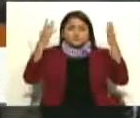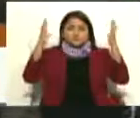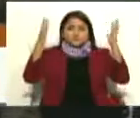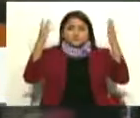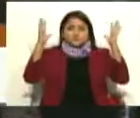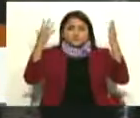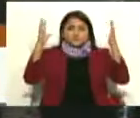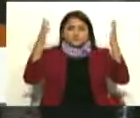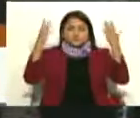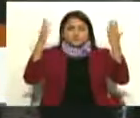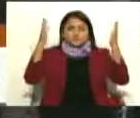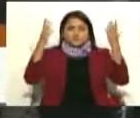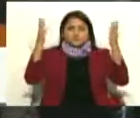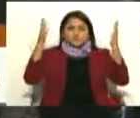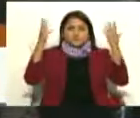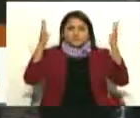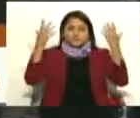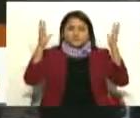Rodríguez. Ajá.